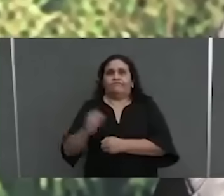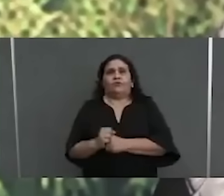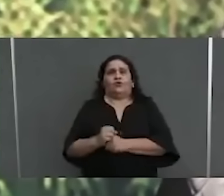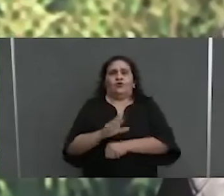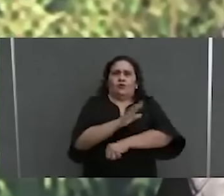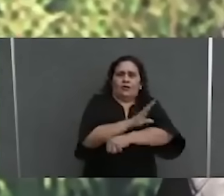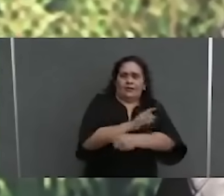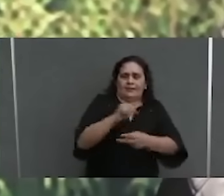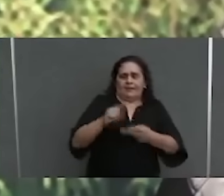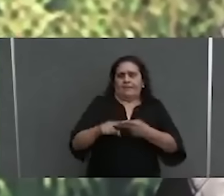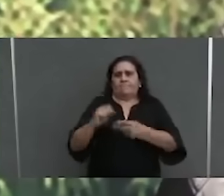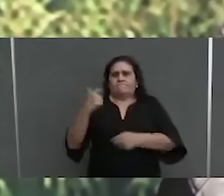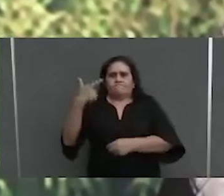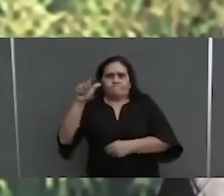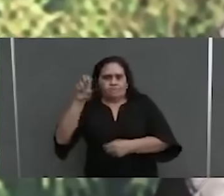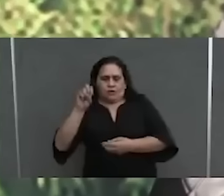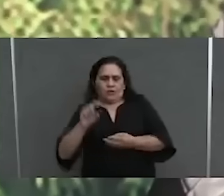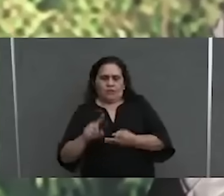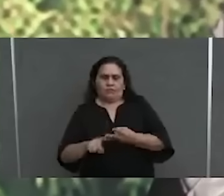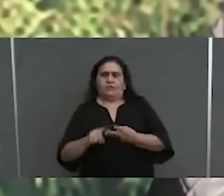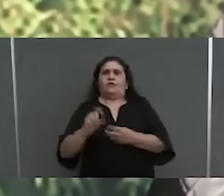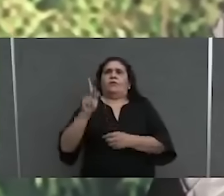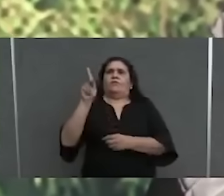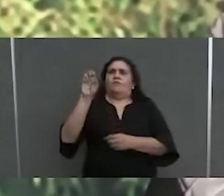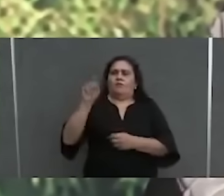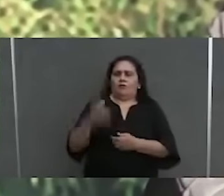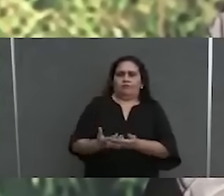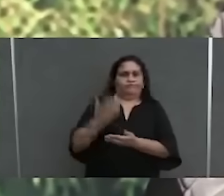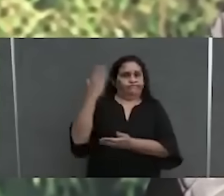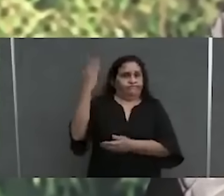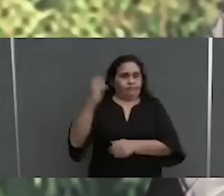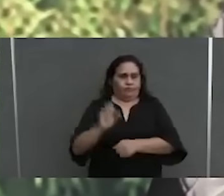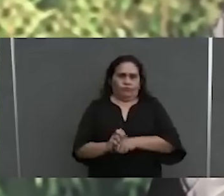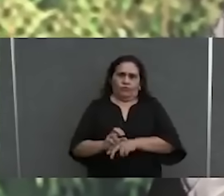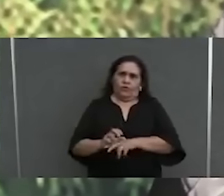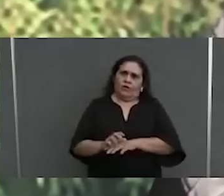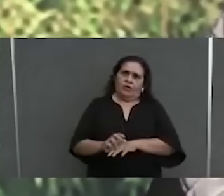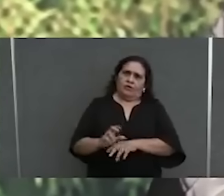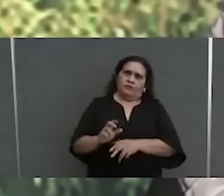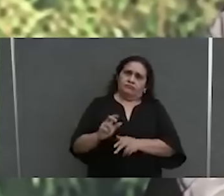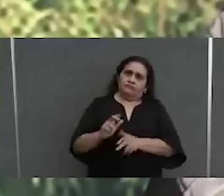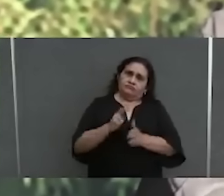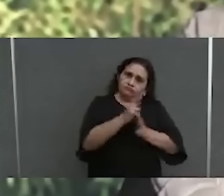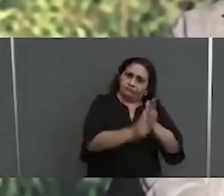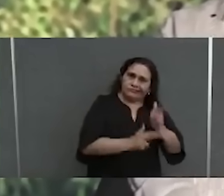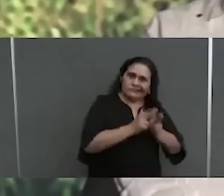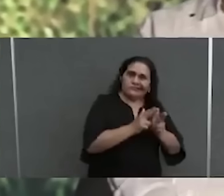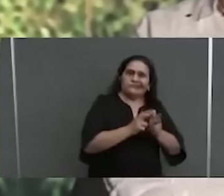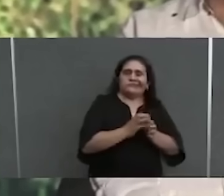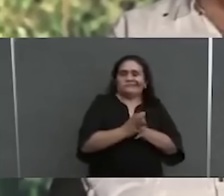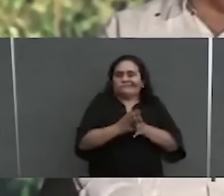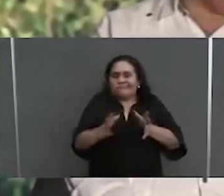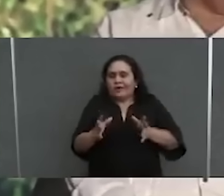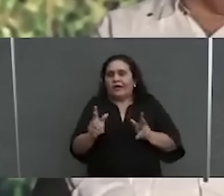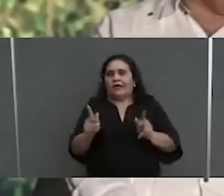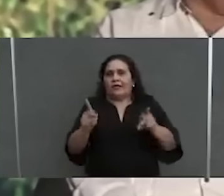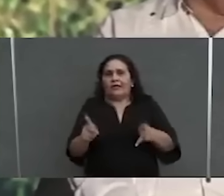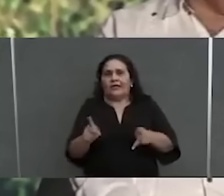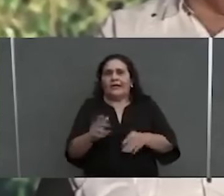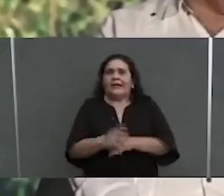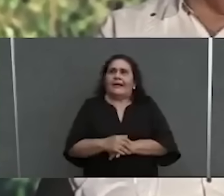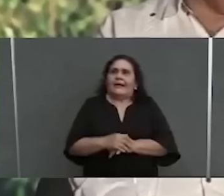pidieron polos, nos pidieron el tren, nos pidieron la ampliación del puerto de Progreso, y hoy podemos decir que andamos como